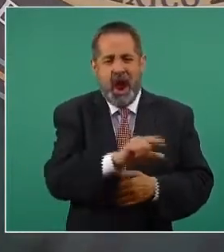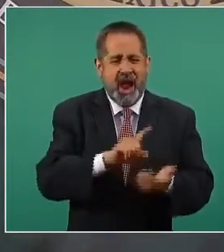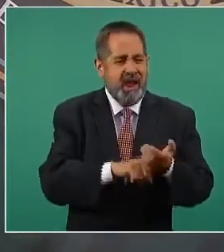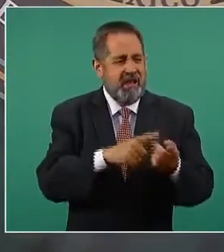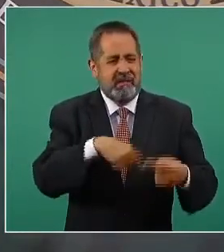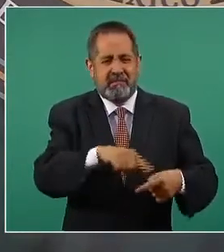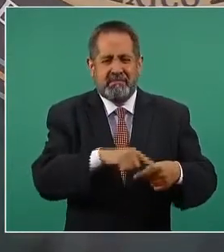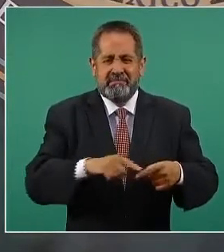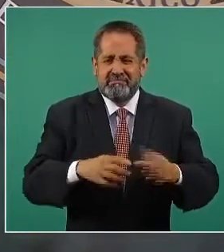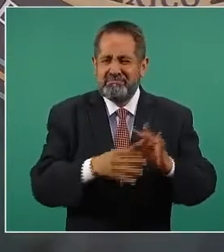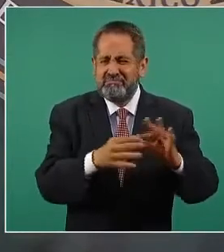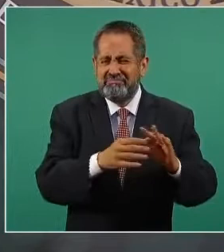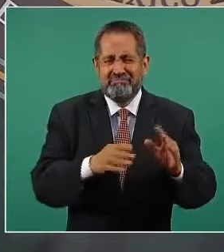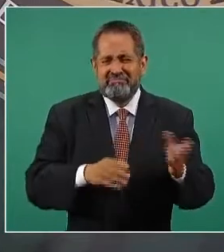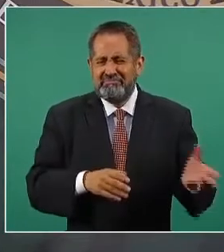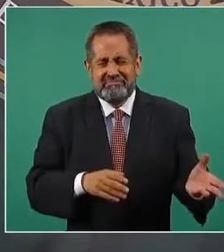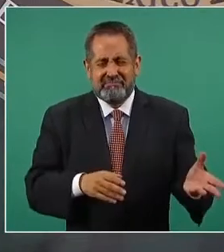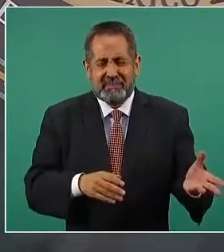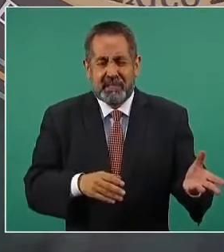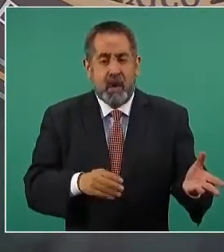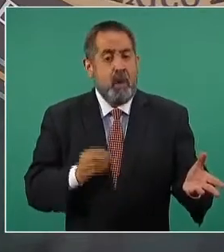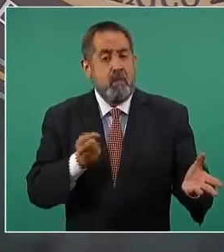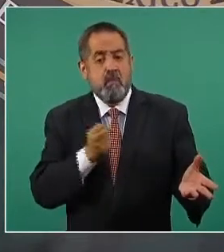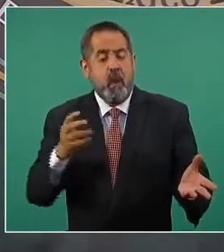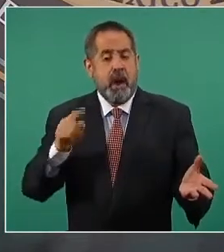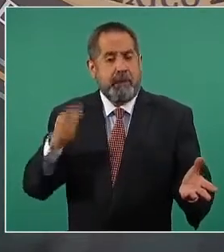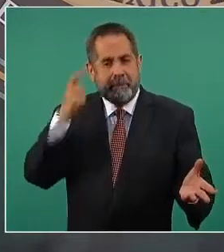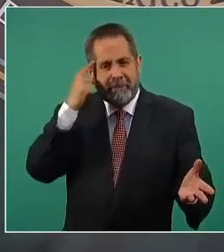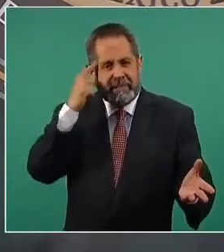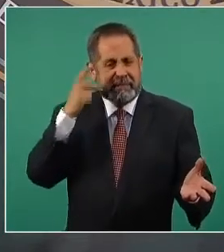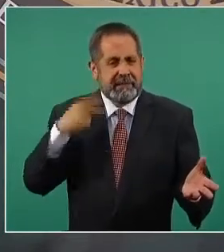opresión. Muchas mentes